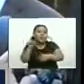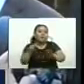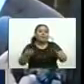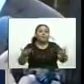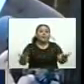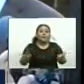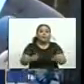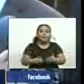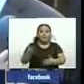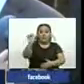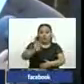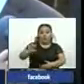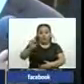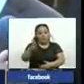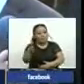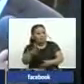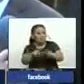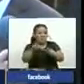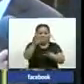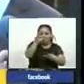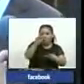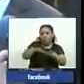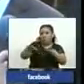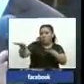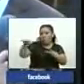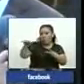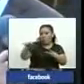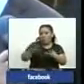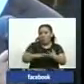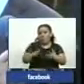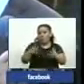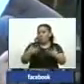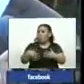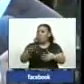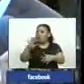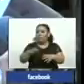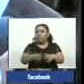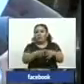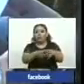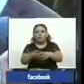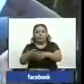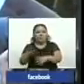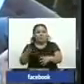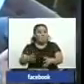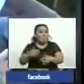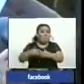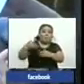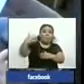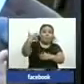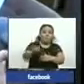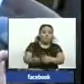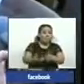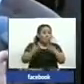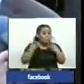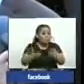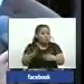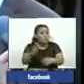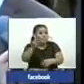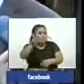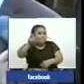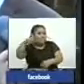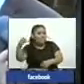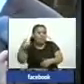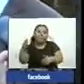en el mes de enero, febrero, marzo, ya serían 100 y el próximo año serían miles de compatriotas que van a estar